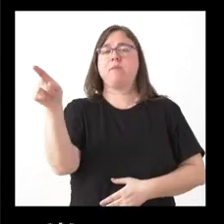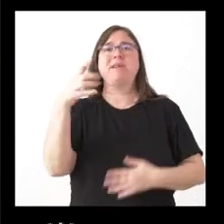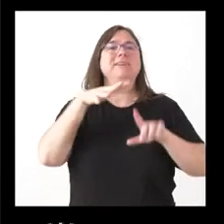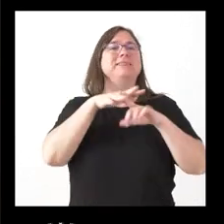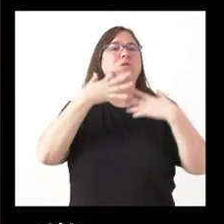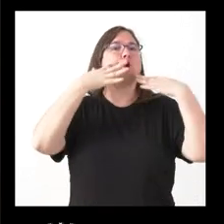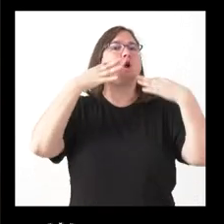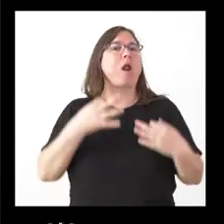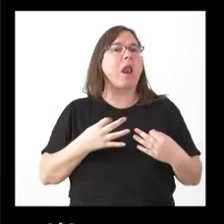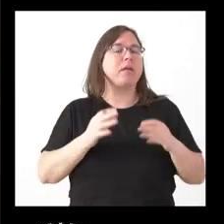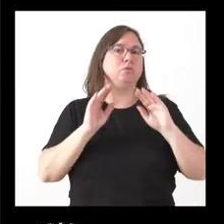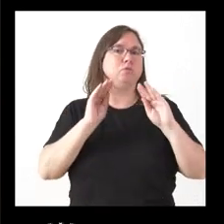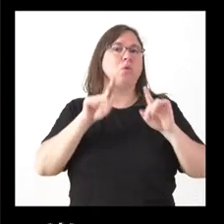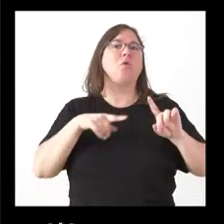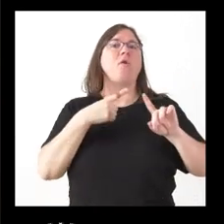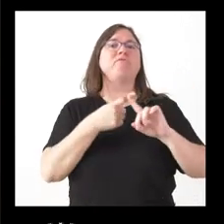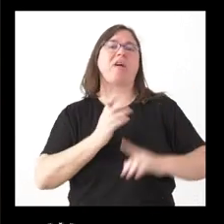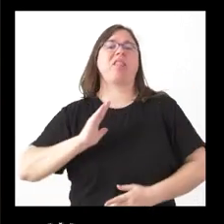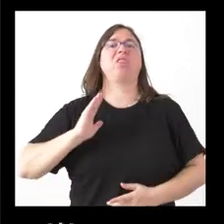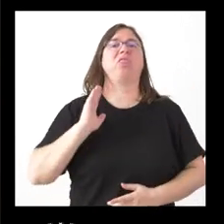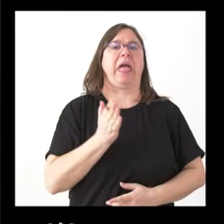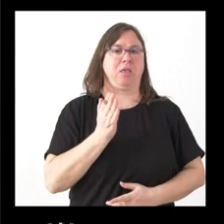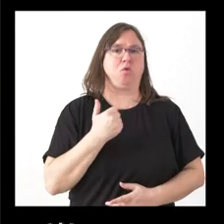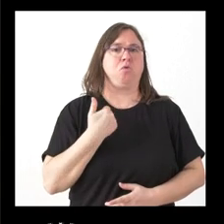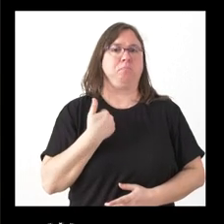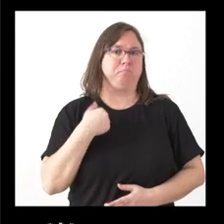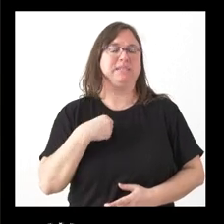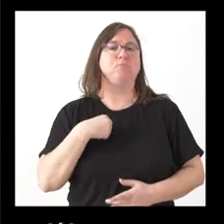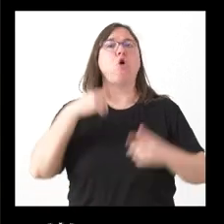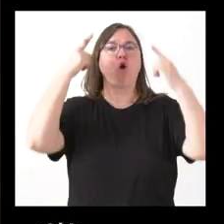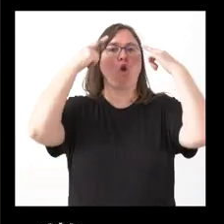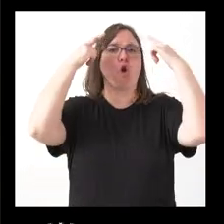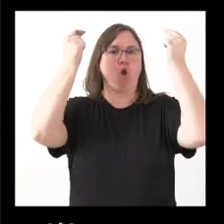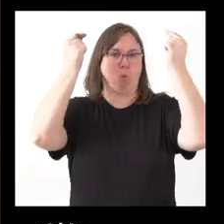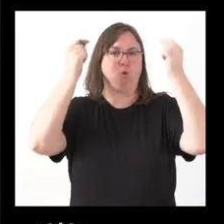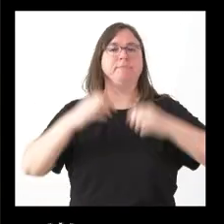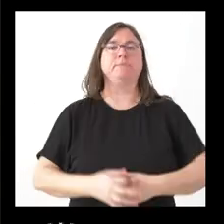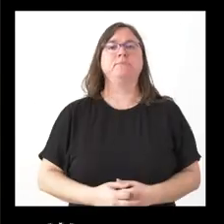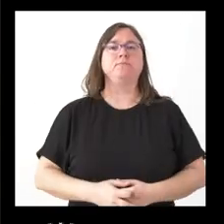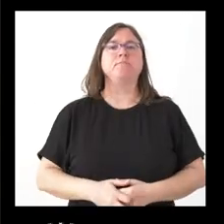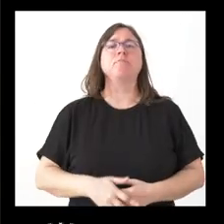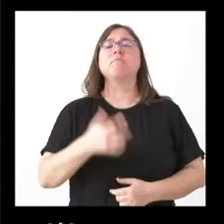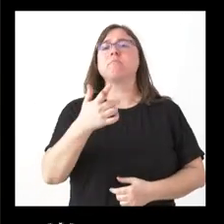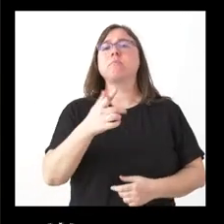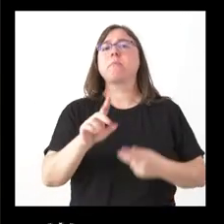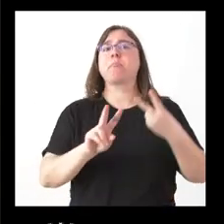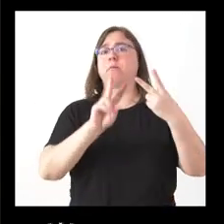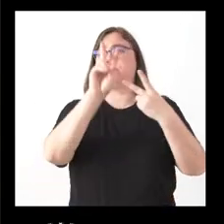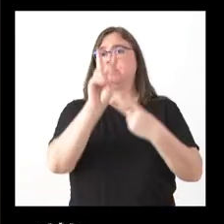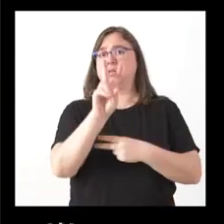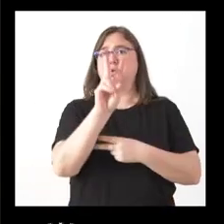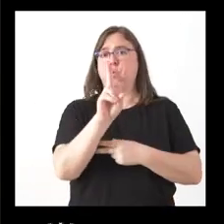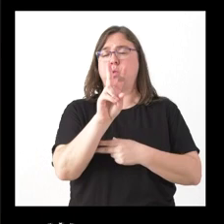realidad de sus explotaciones y el daño que produce estos daños del lobo a las mismas respecto al segundo punto